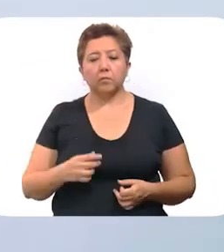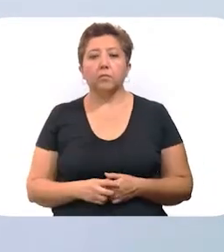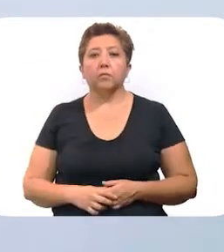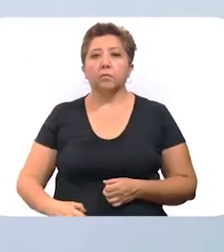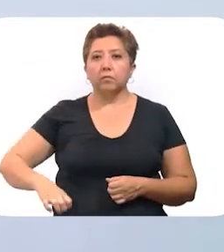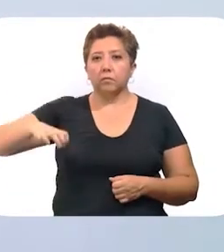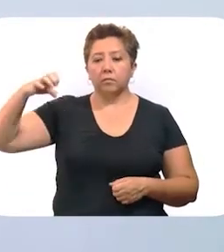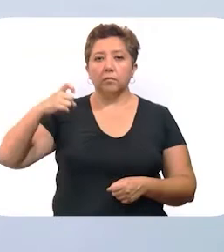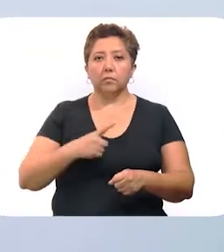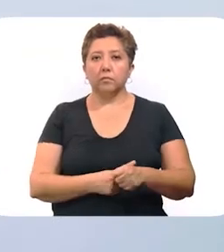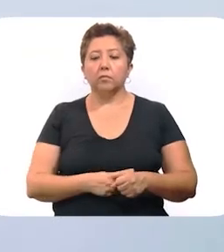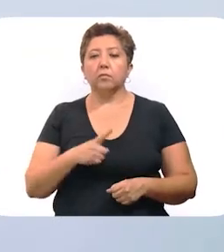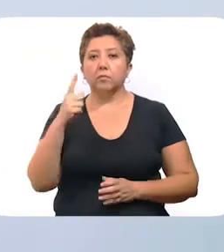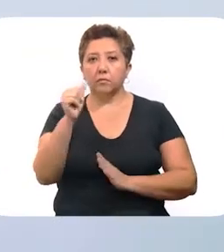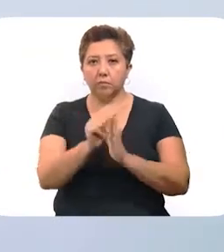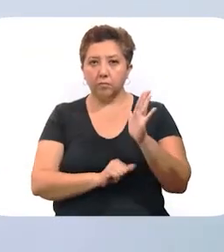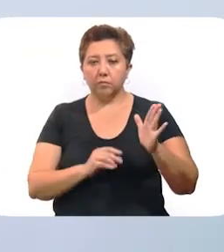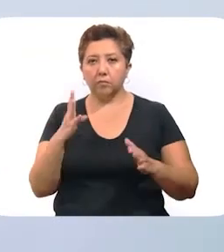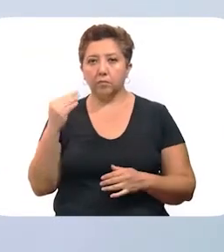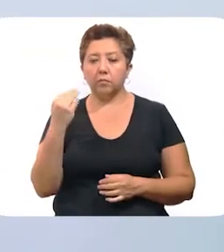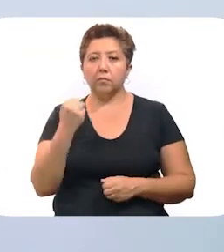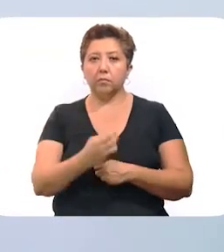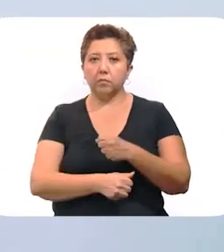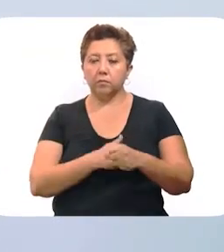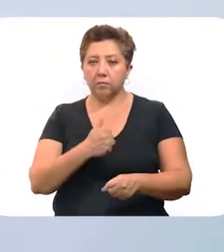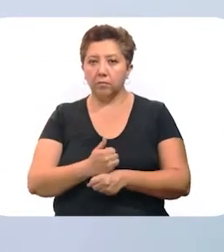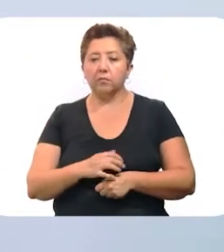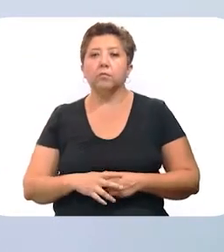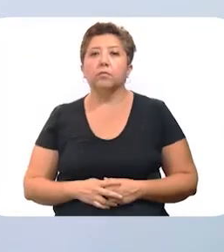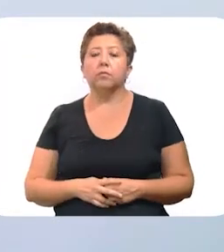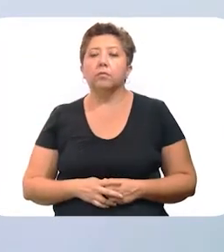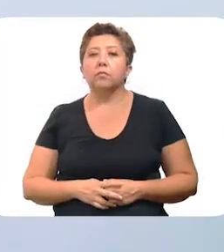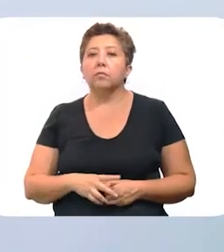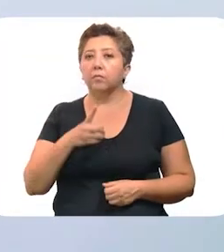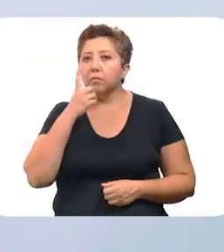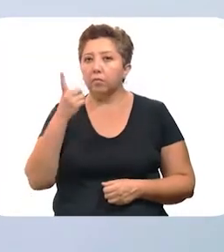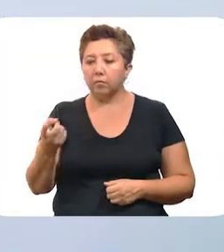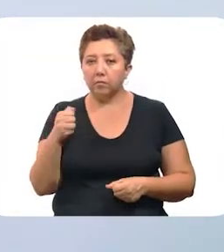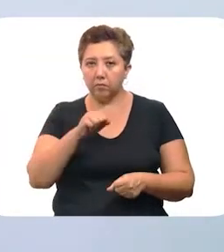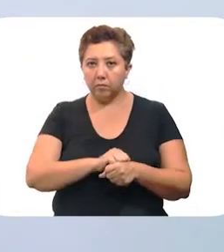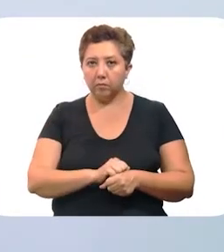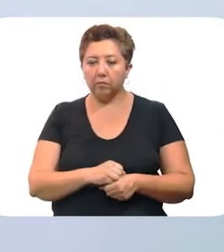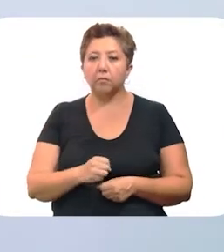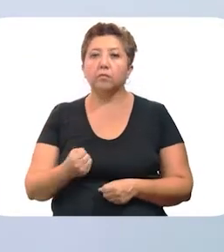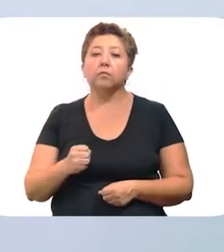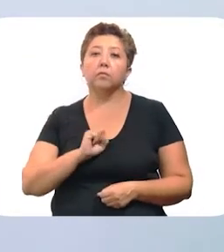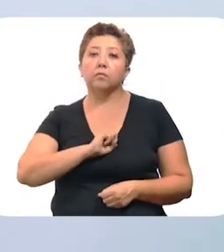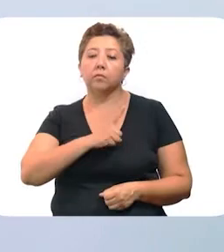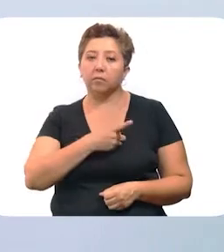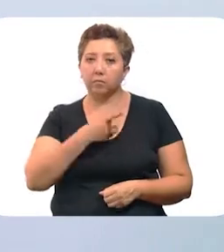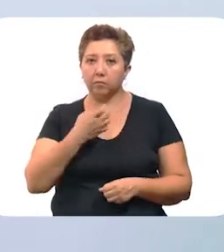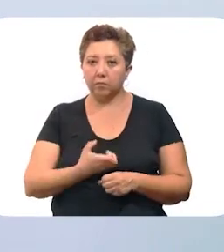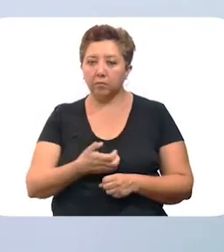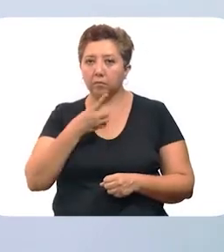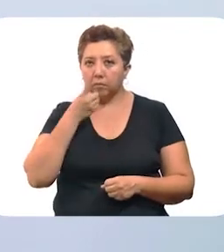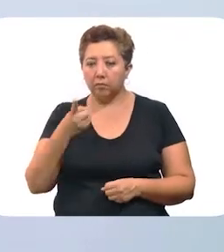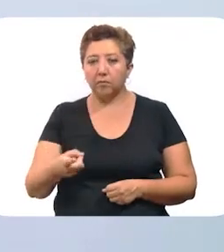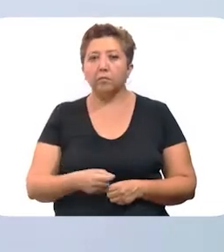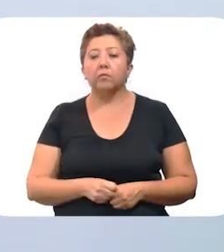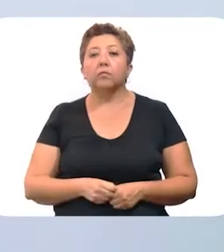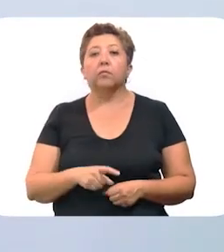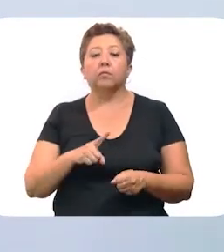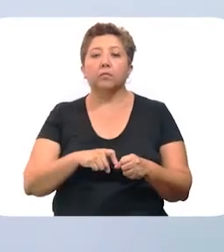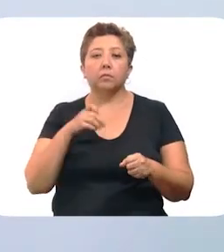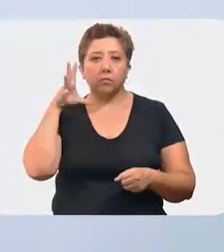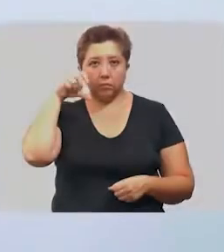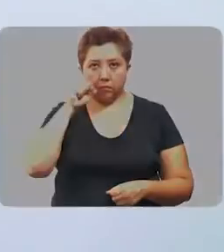El rango de edad de los casos es de un mes a 99 años. Los indicadores semanales de nuestro semáforo estatal de salud marcan